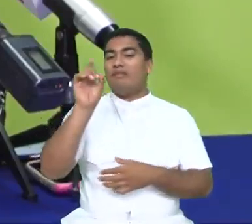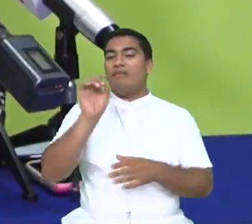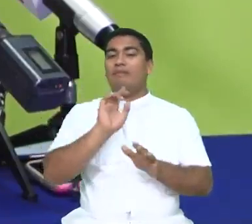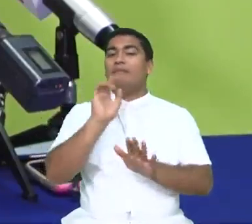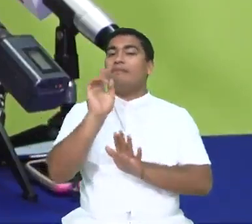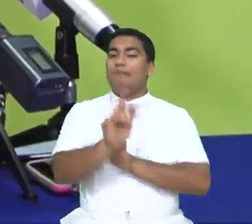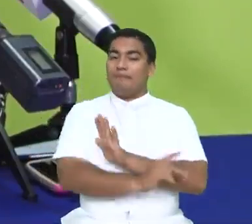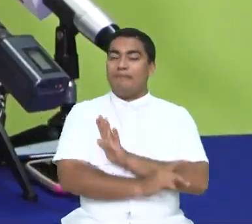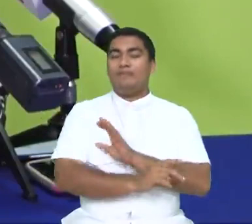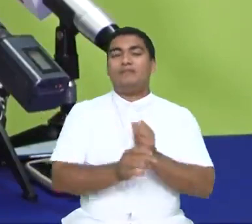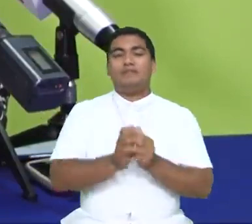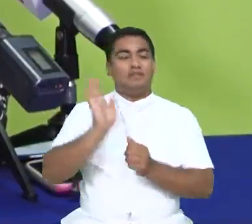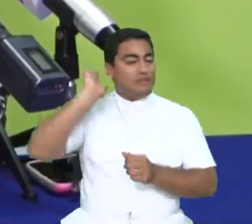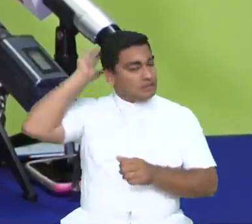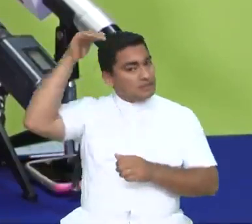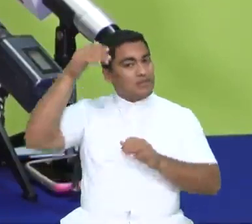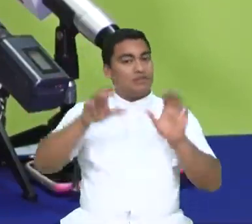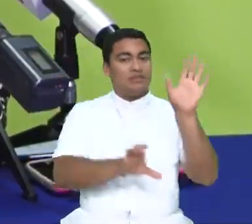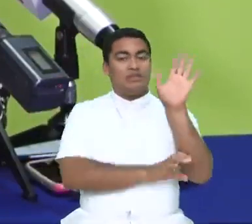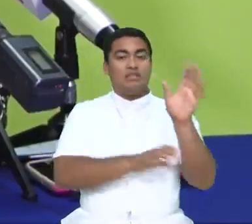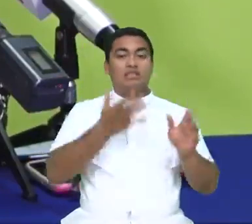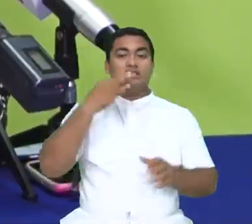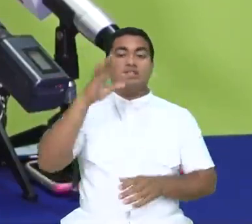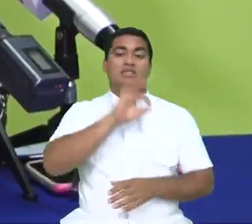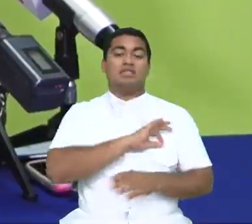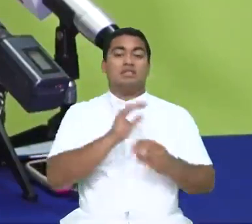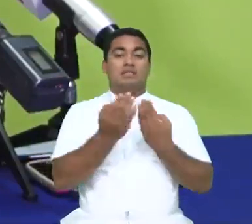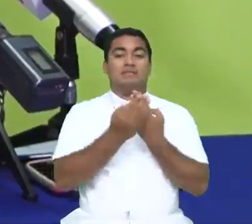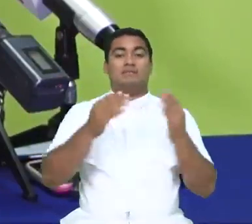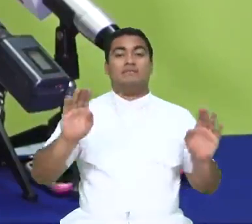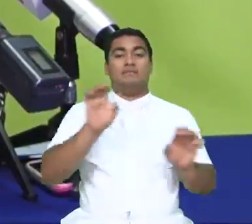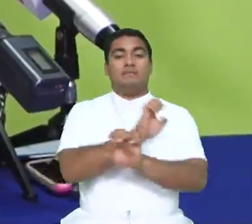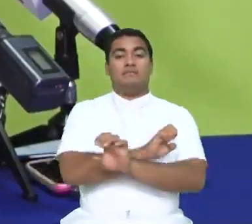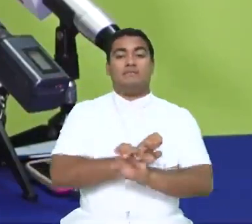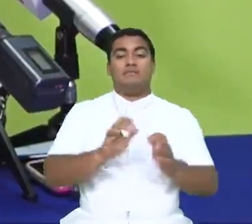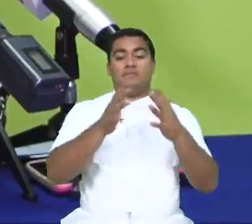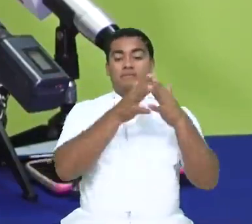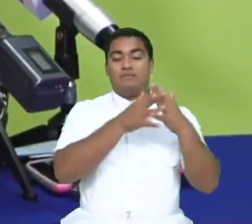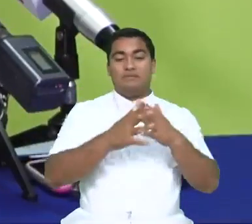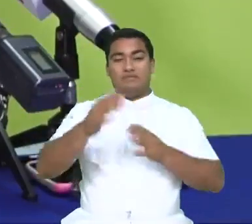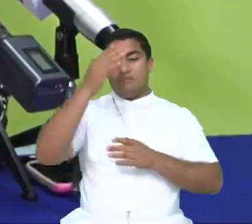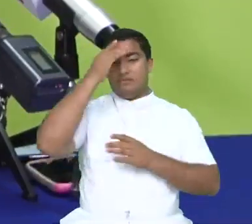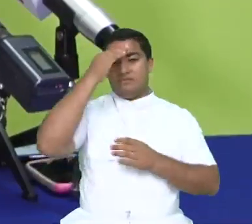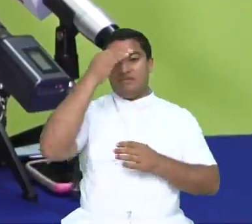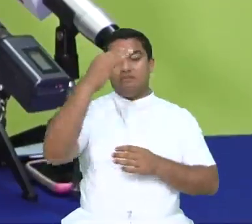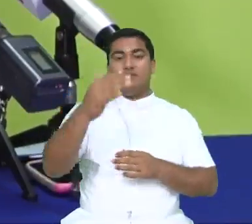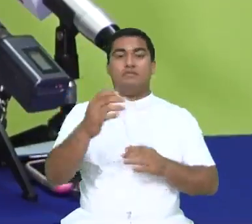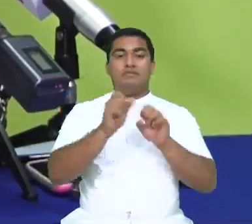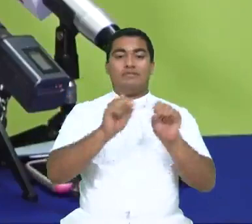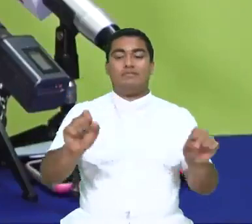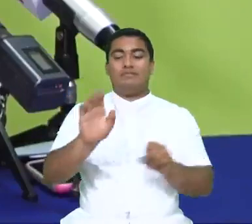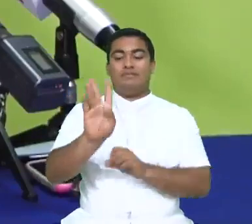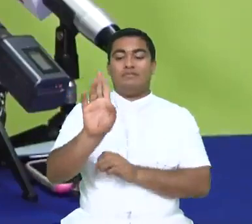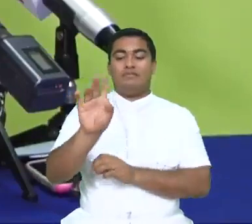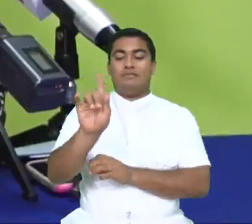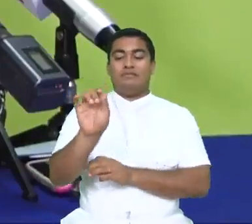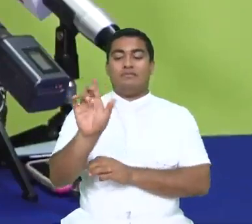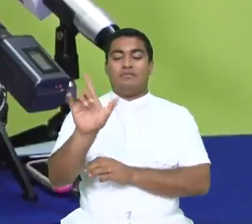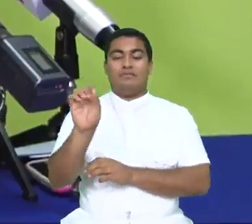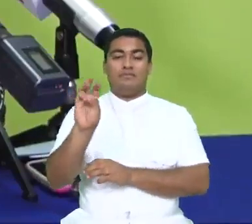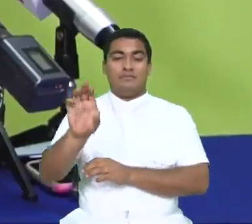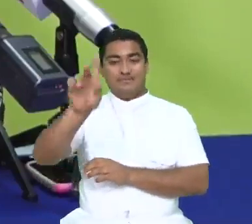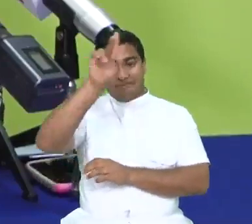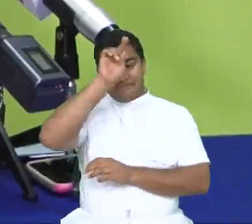países. Tenemos Argentina, Canadá, Chile, Brasil, Ecuador, Estados Unidos, México, San Bartolomé, Perú y